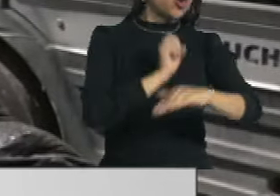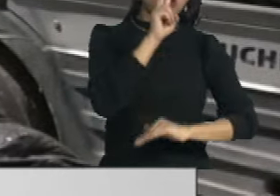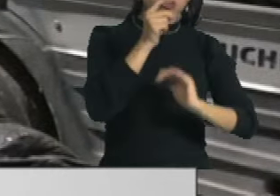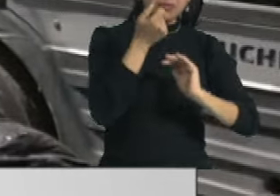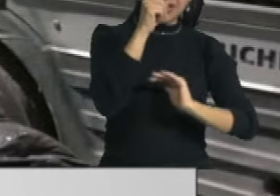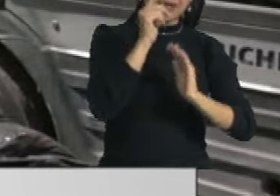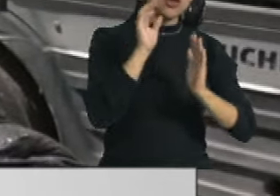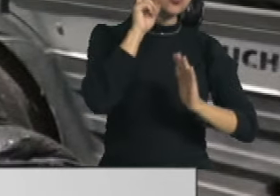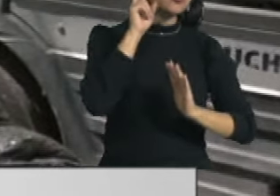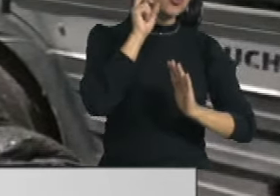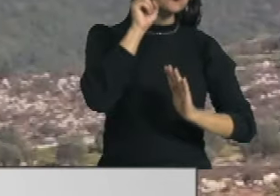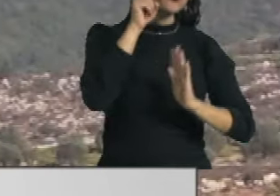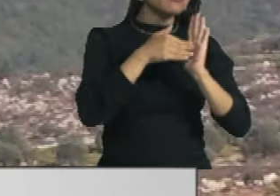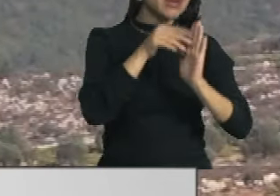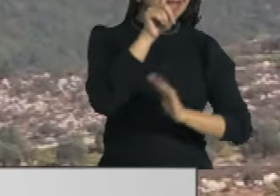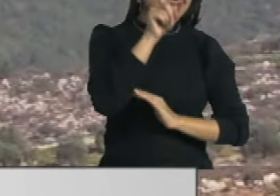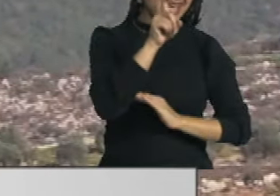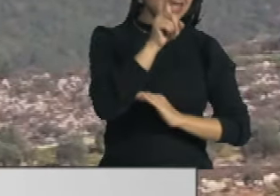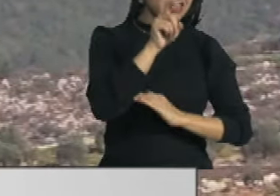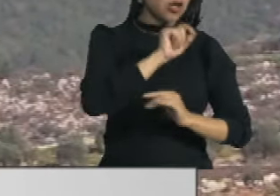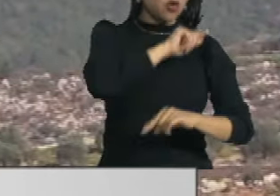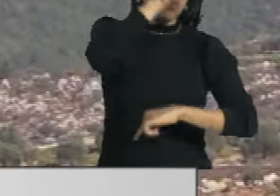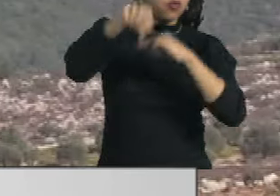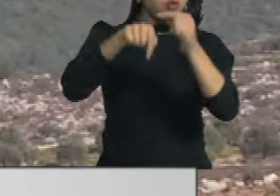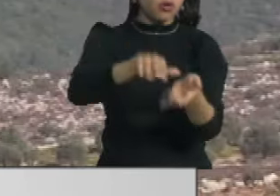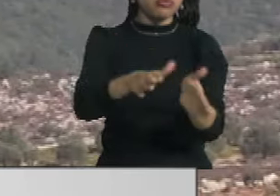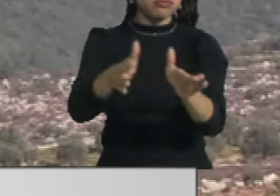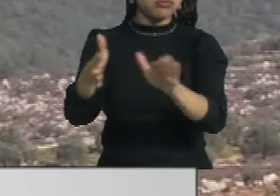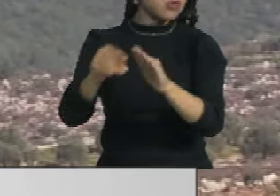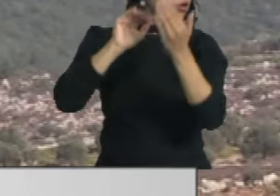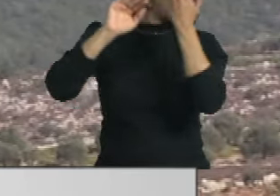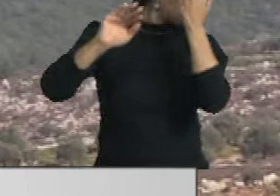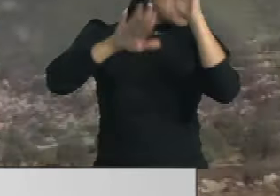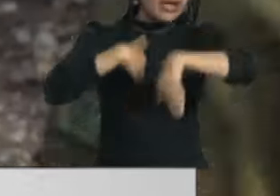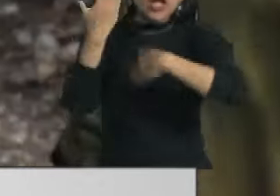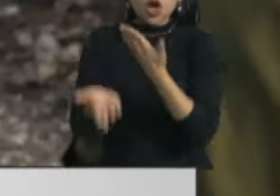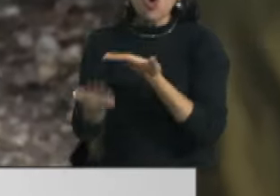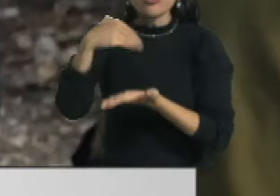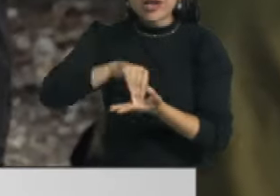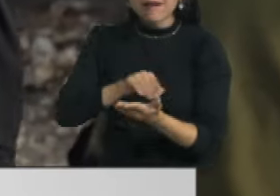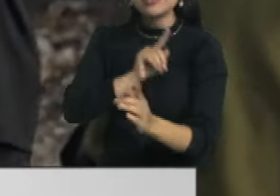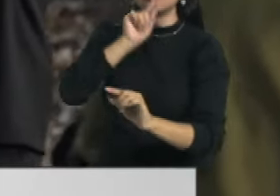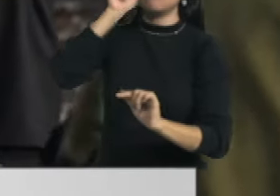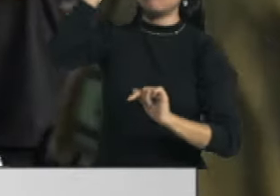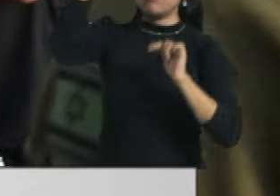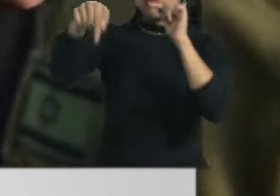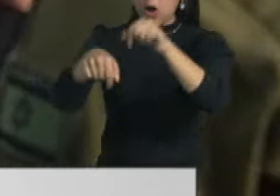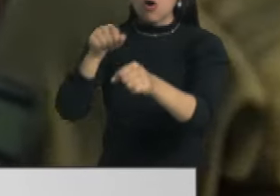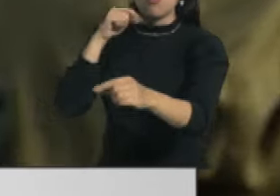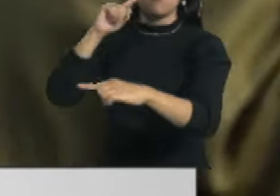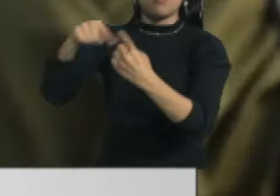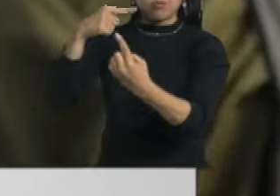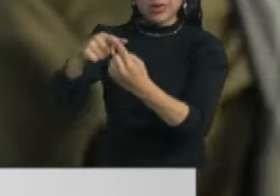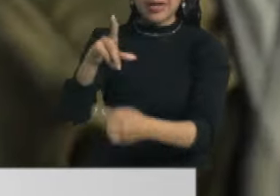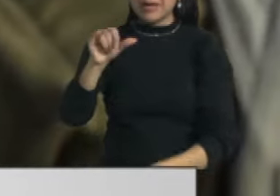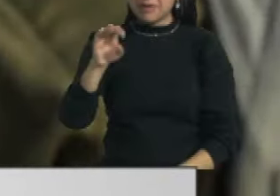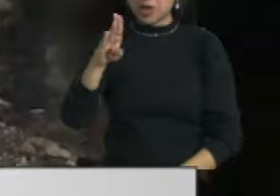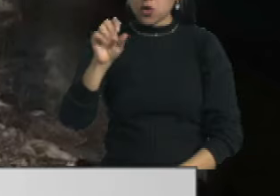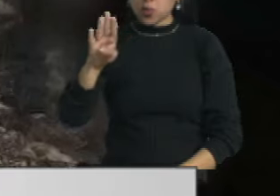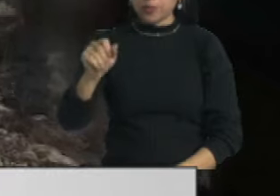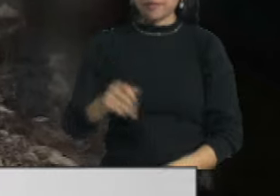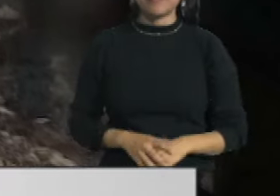menos tres líderes de Hezbollah. Las nuevas embestidas se produjeron en momentos en el que el ministro de Defensa de Israel, Yoav Gallant, sugirió